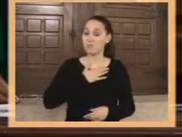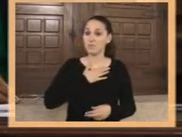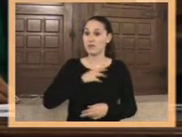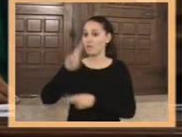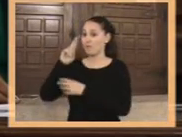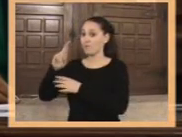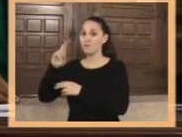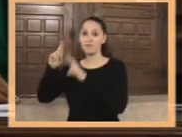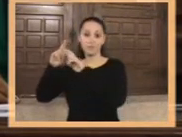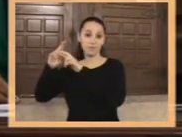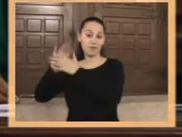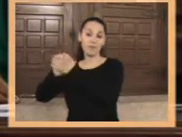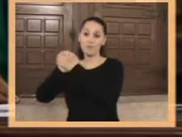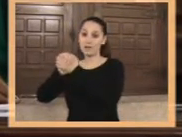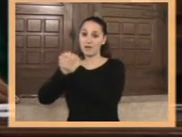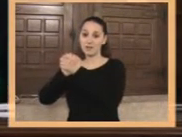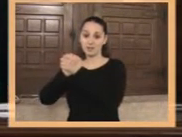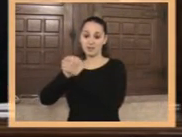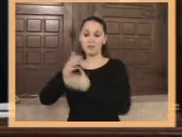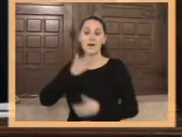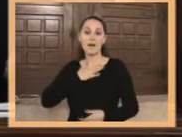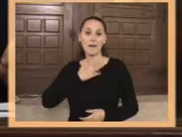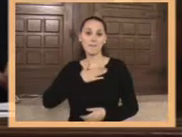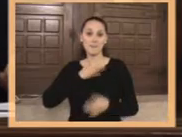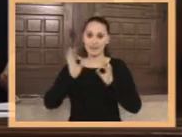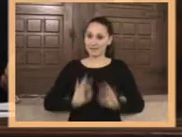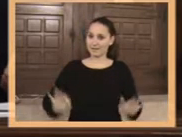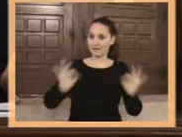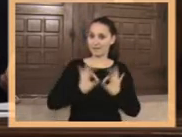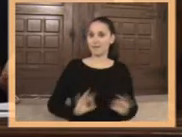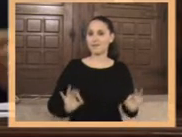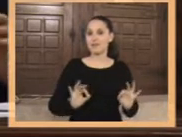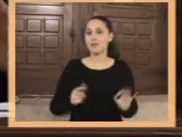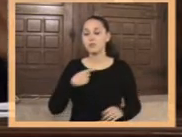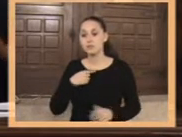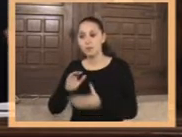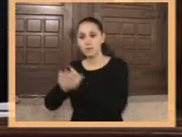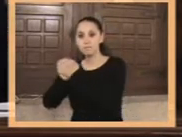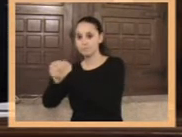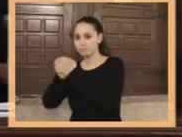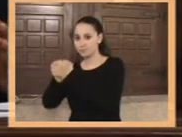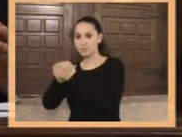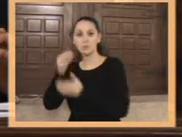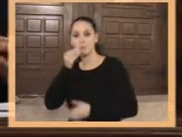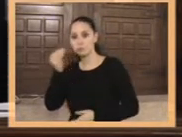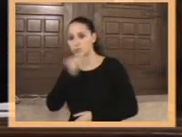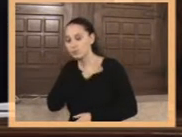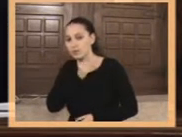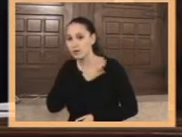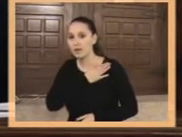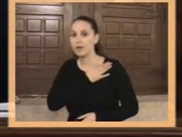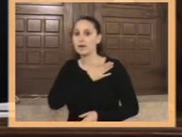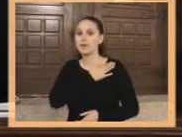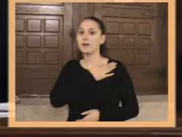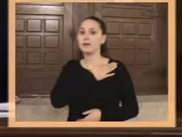pleno. Yo lo hago de verdad con todo el cariño, pero sobre todo para poner un punto de inflexión. Yo le deseo toda la suerte del mundo, como decía antes. Tiene un